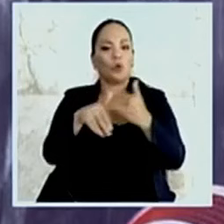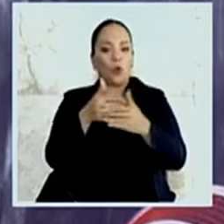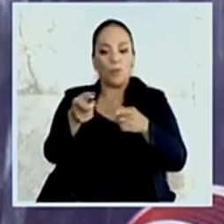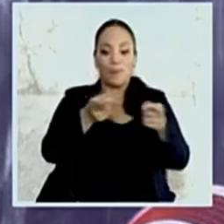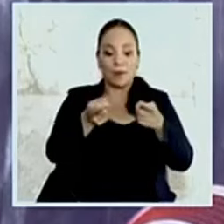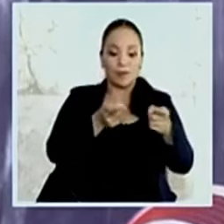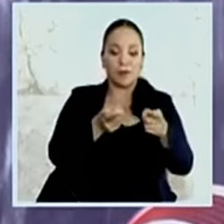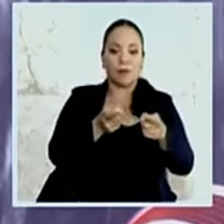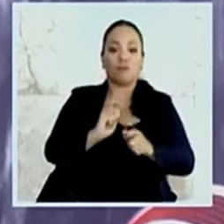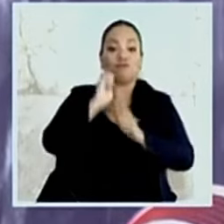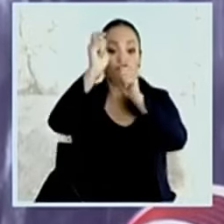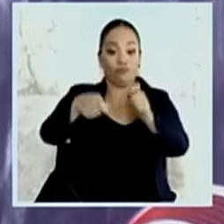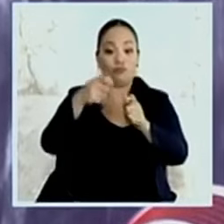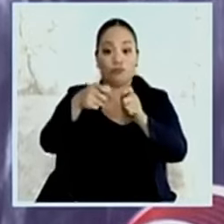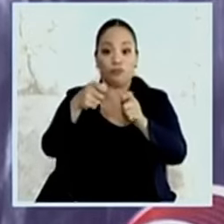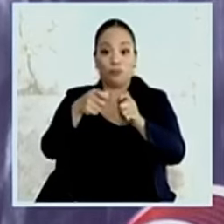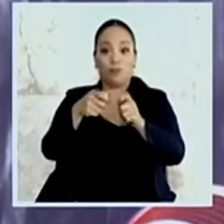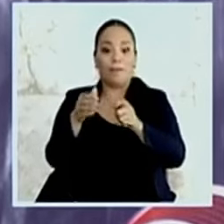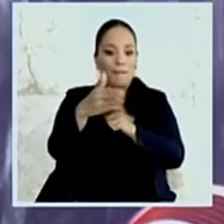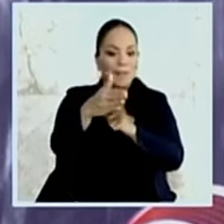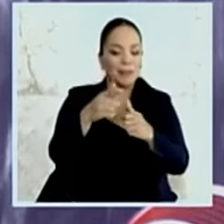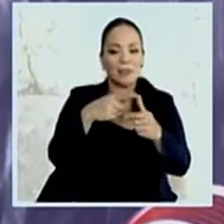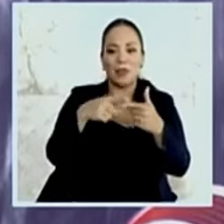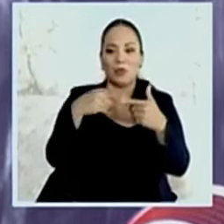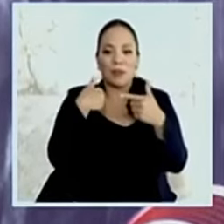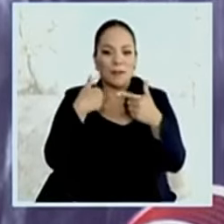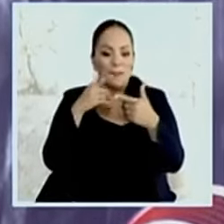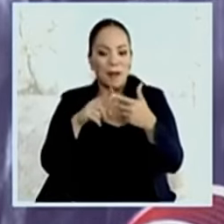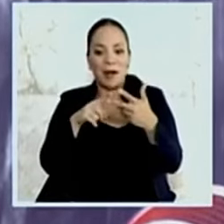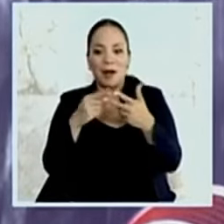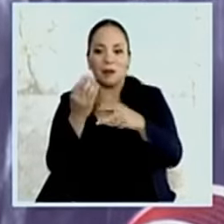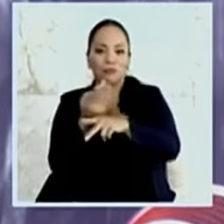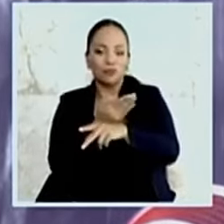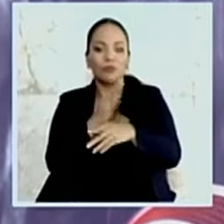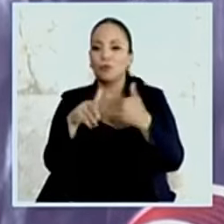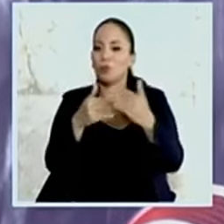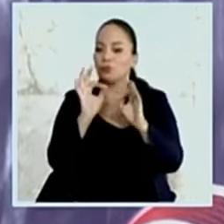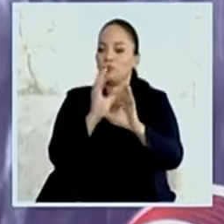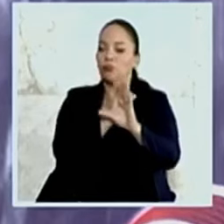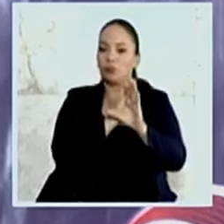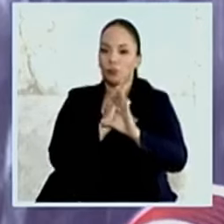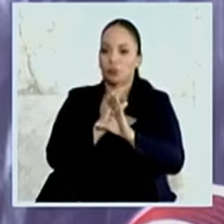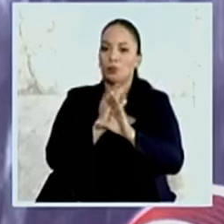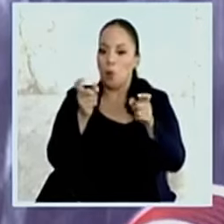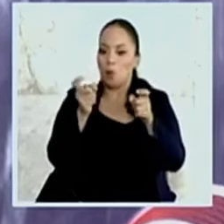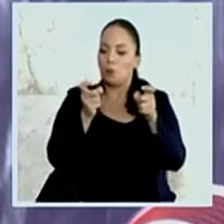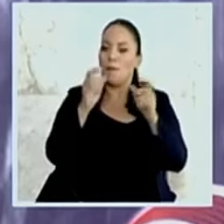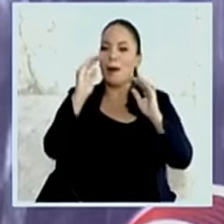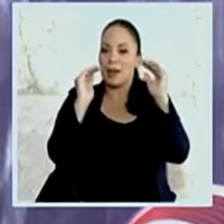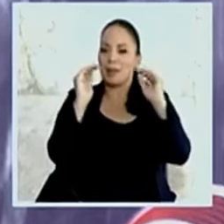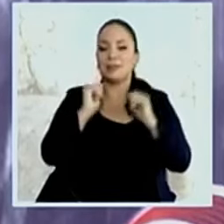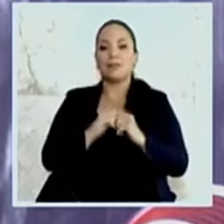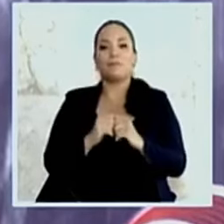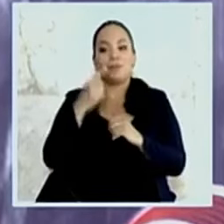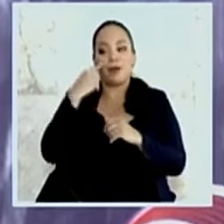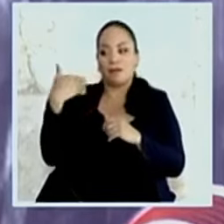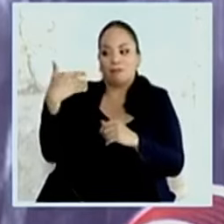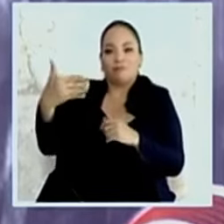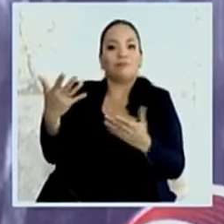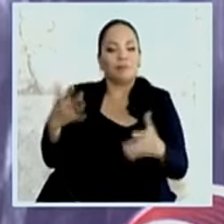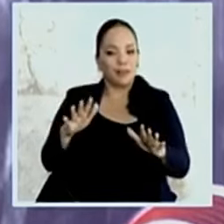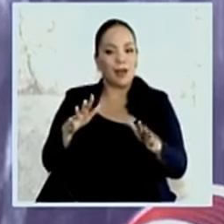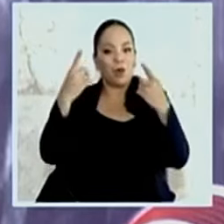más allá es el cumplimiento de Costa Rica por hacer las cosas de manera correcta y de manera sostenible en la administración de los recursos pesqueros y